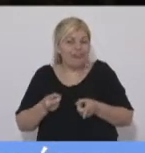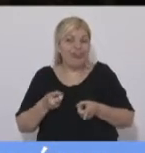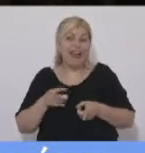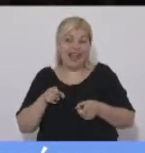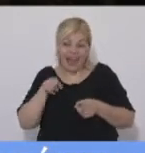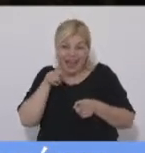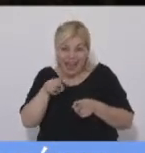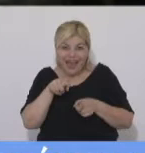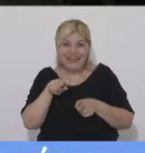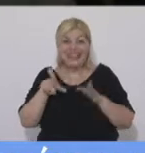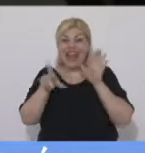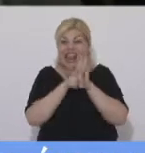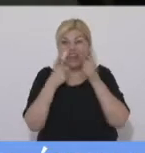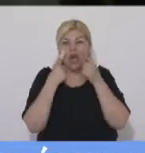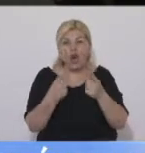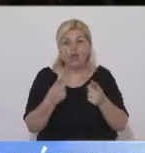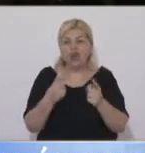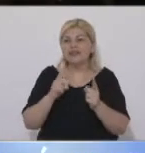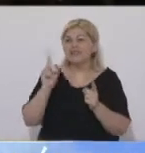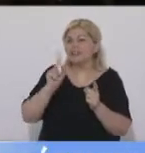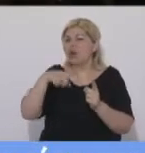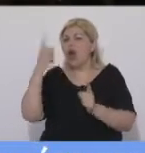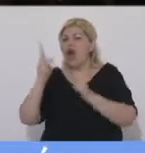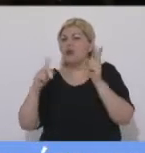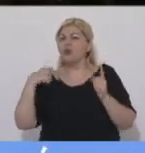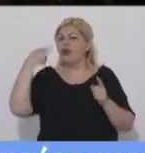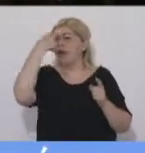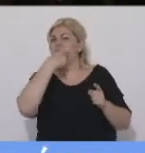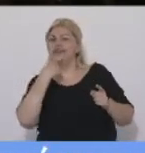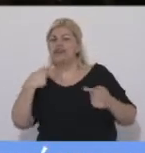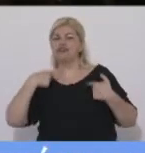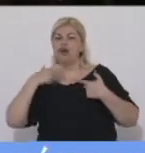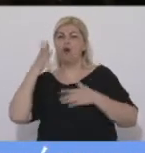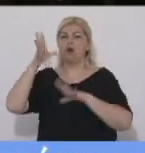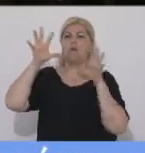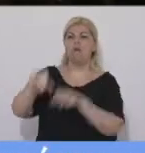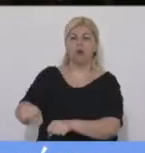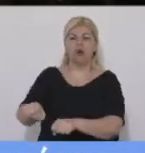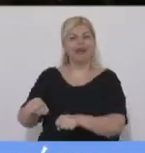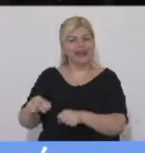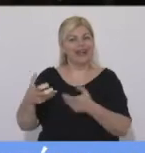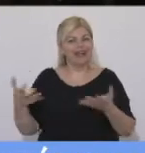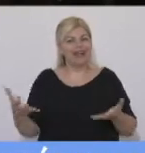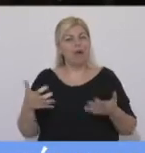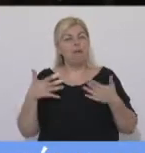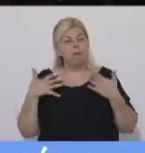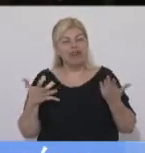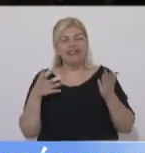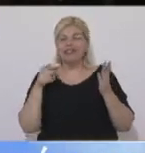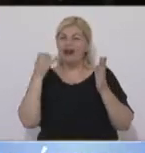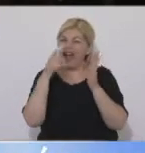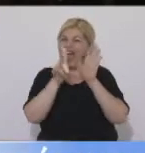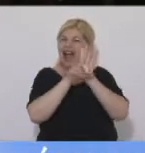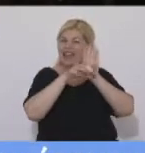que reconoce la ley, no a alguno que se pinta, dice yo ahora y voy y tomo. Por eso es que está bien acotado, está reglamentado